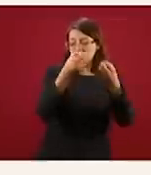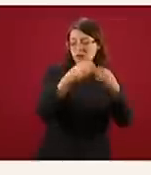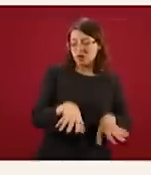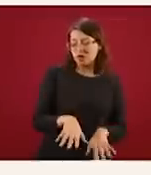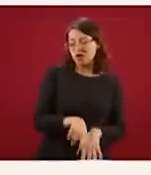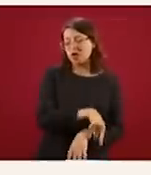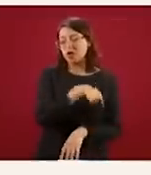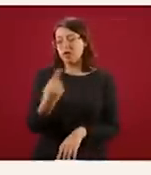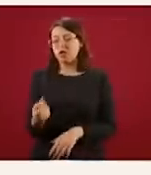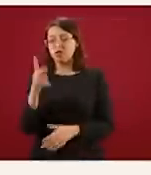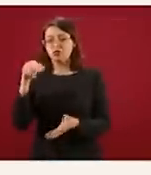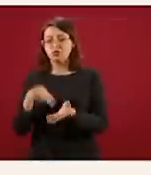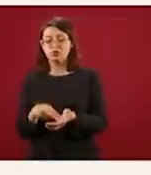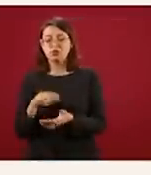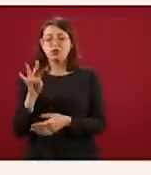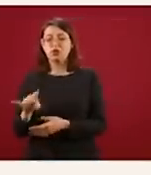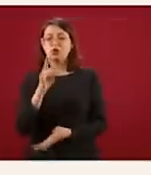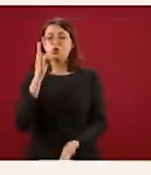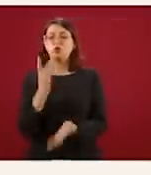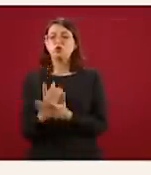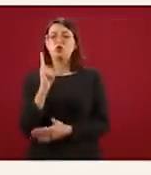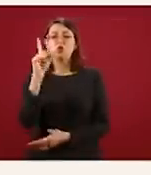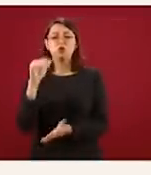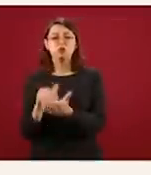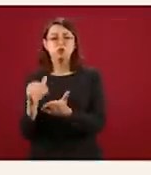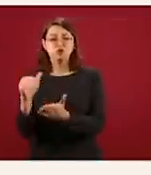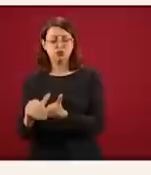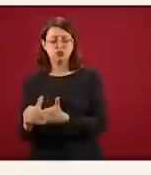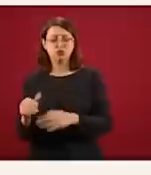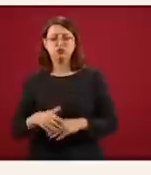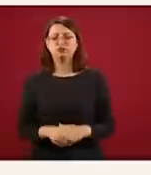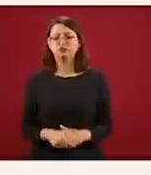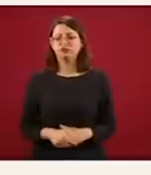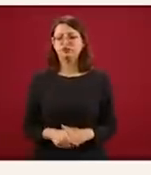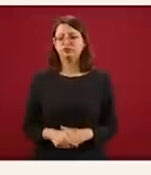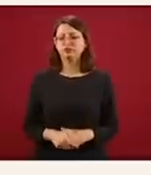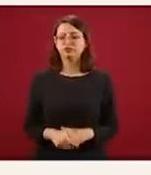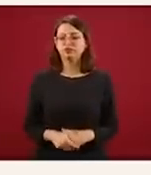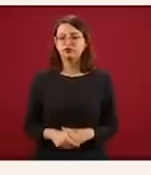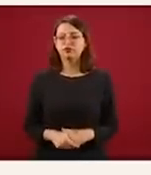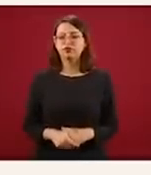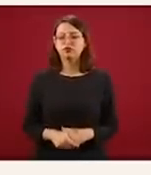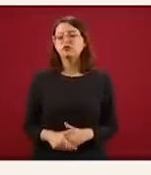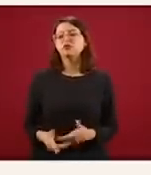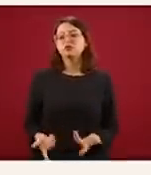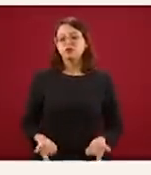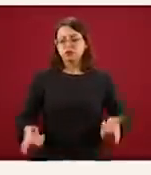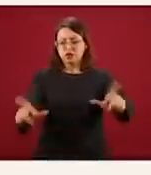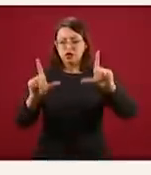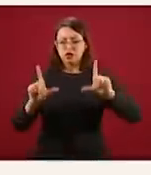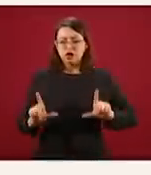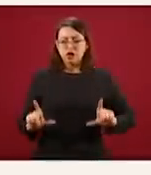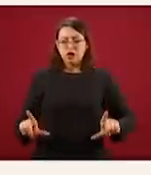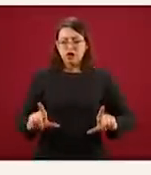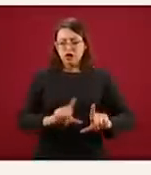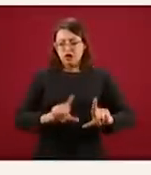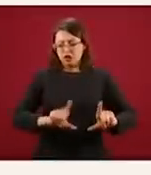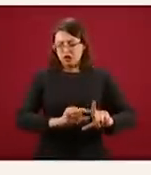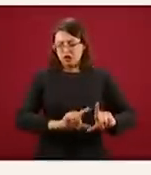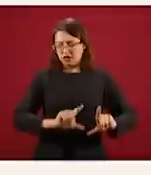1 millón 800 mil barriles. La gráfica de abajo, ustedes ya la conocen. Este es el